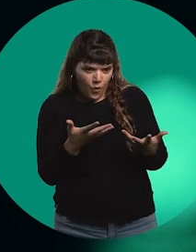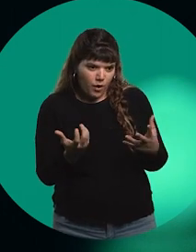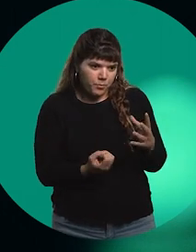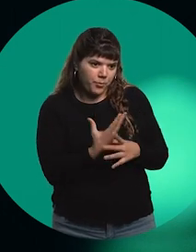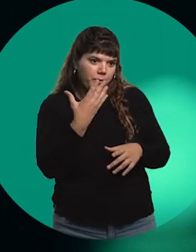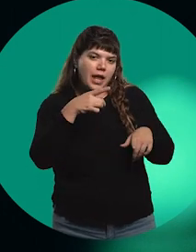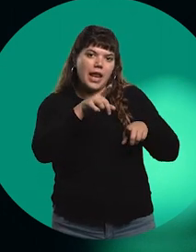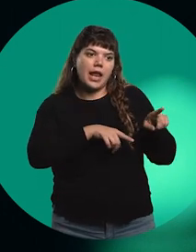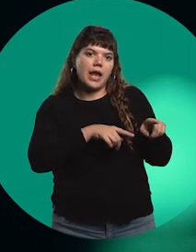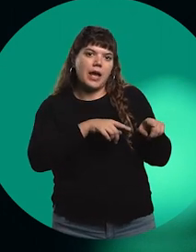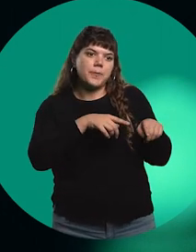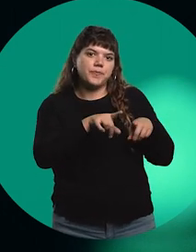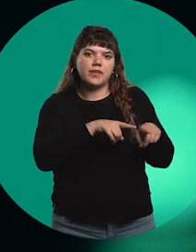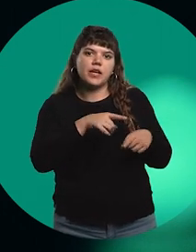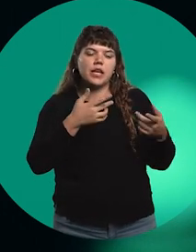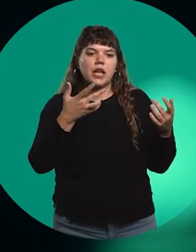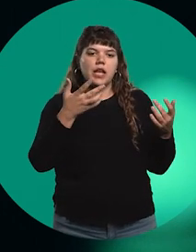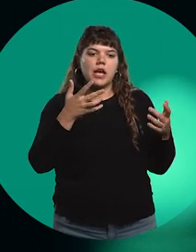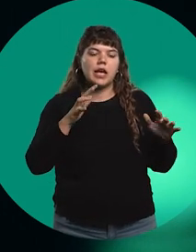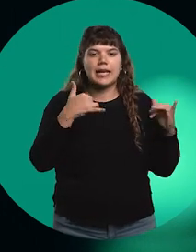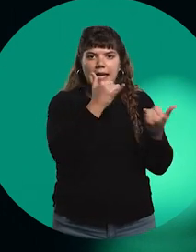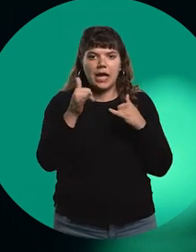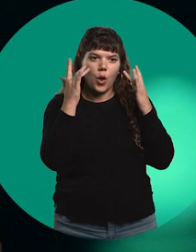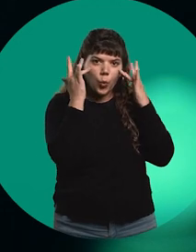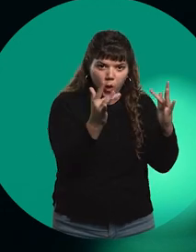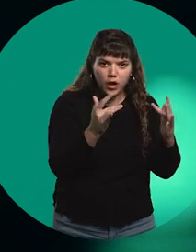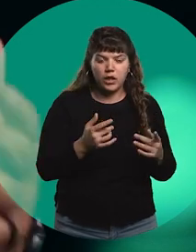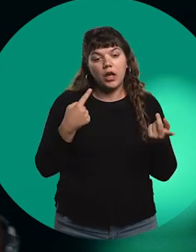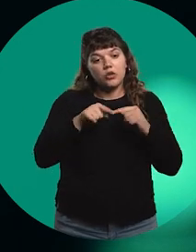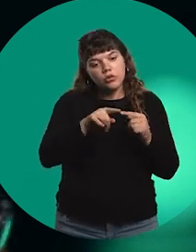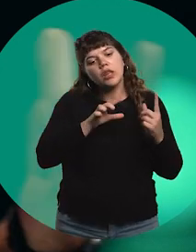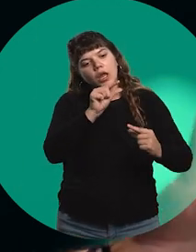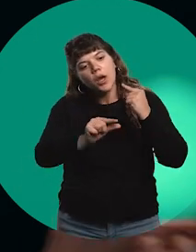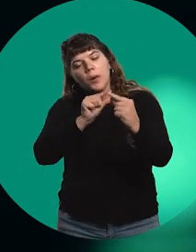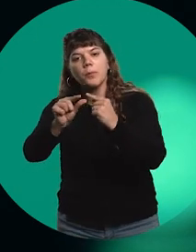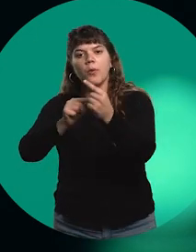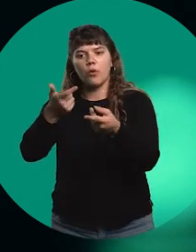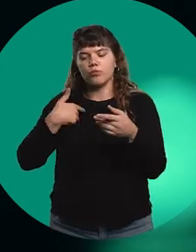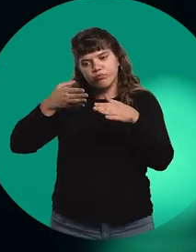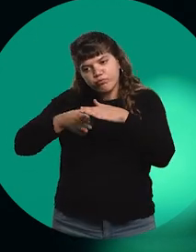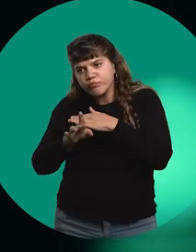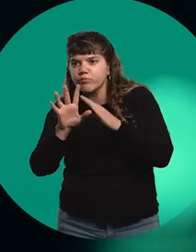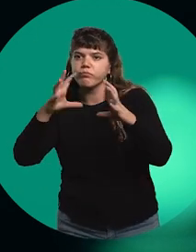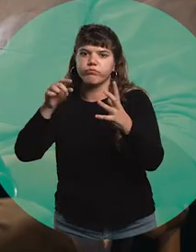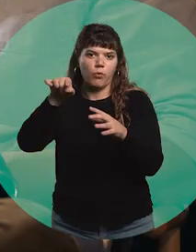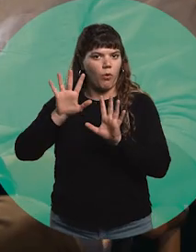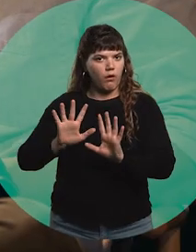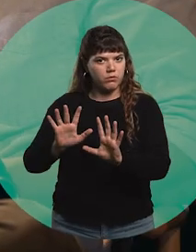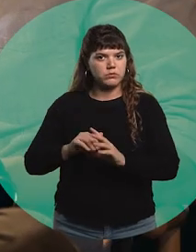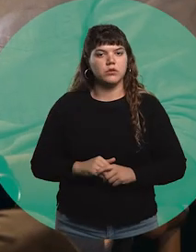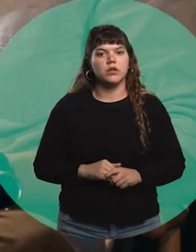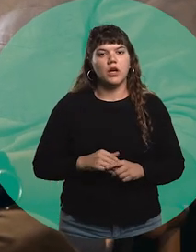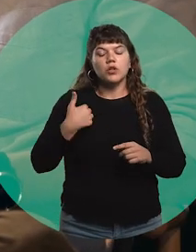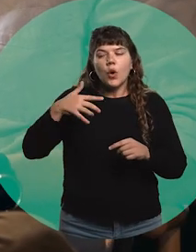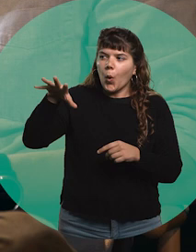licenciatura en recreación educativa. Bueno, todo eso nos fue llevando a meterme en este mundo. Cuando escuché a Josefina,